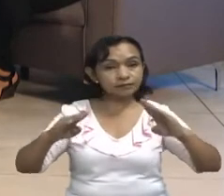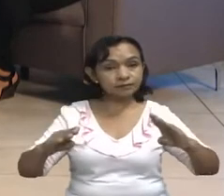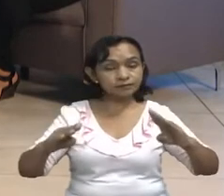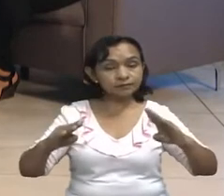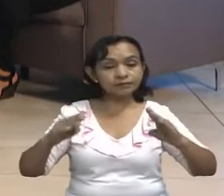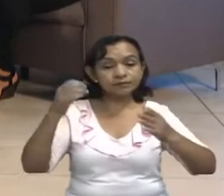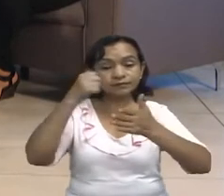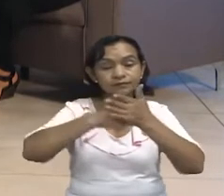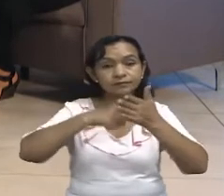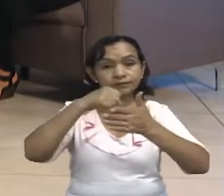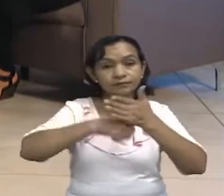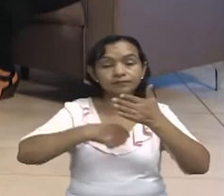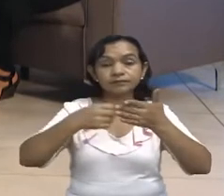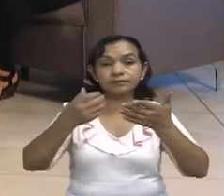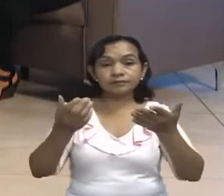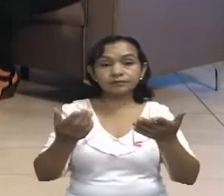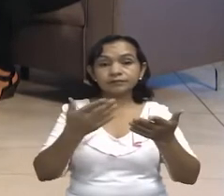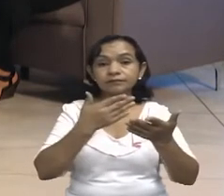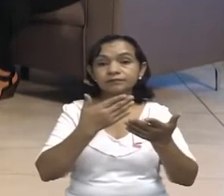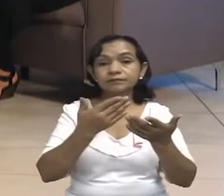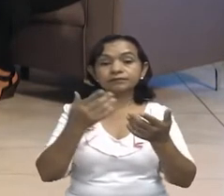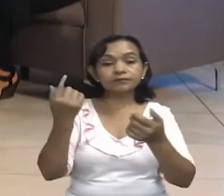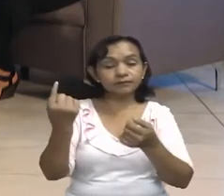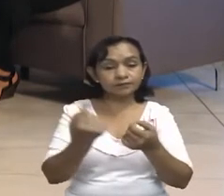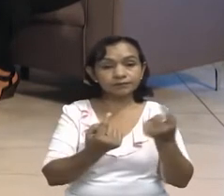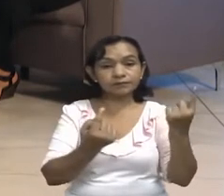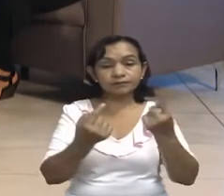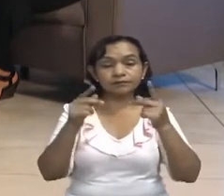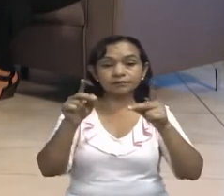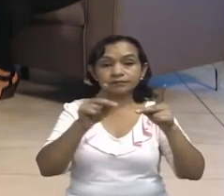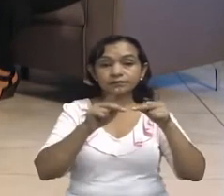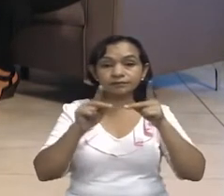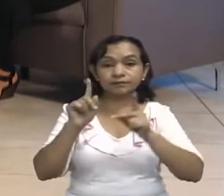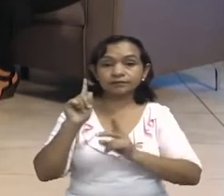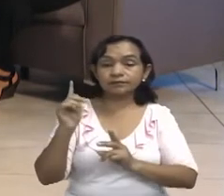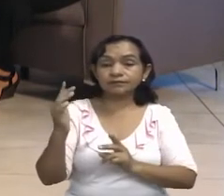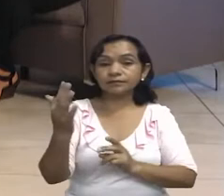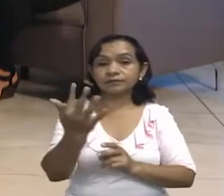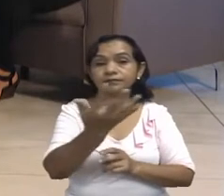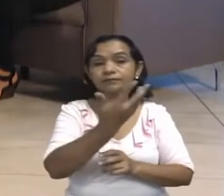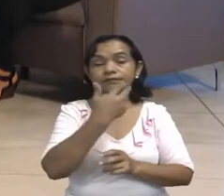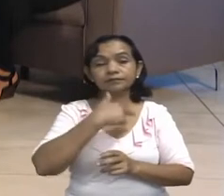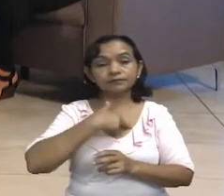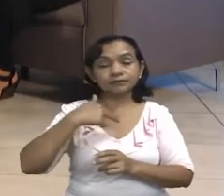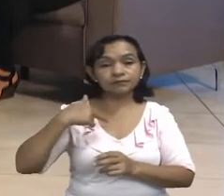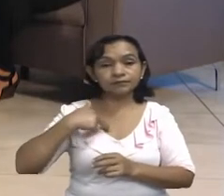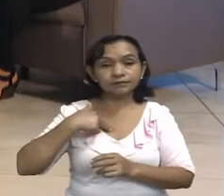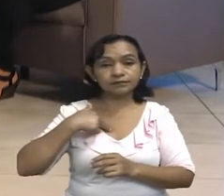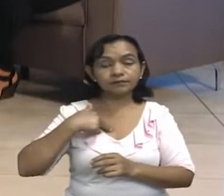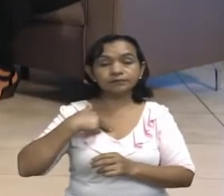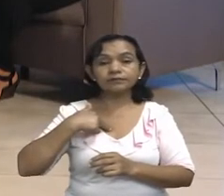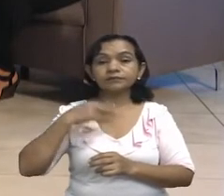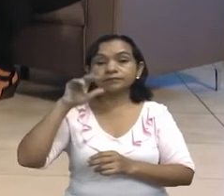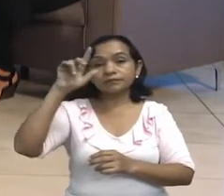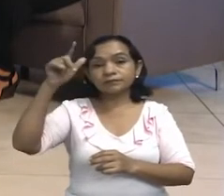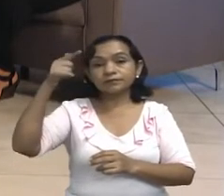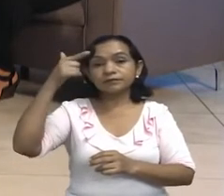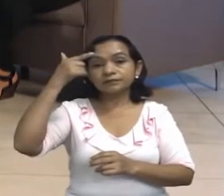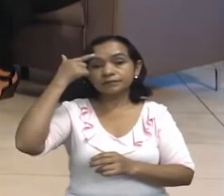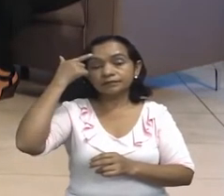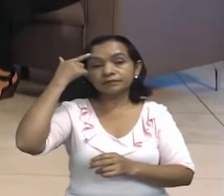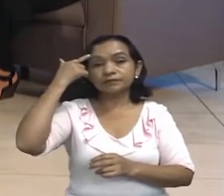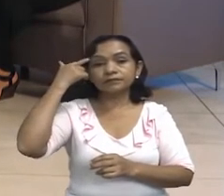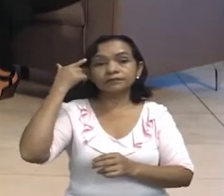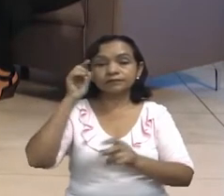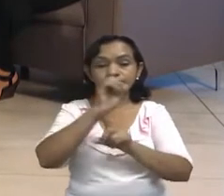el fortalecimiento también de la presencia de todas las el quehacer de nuestro gobierno,